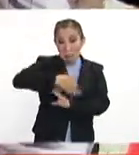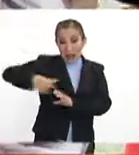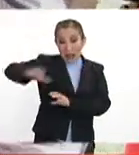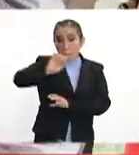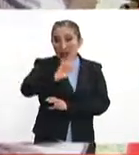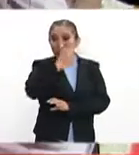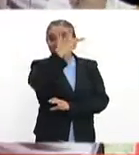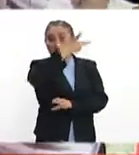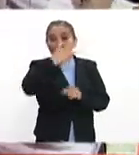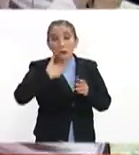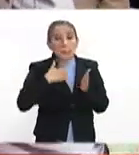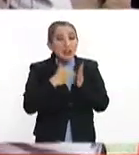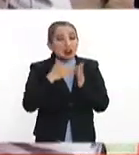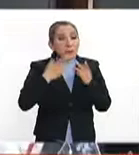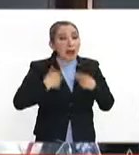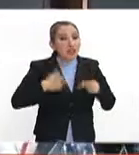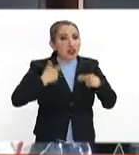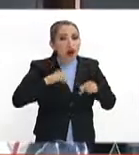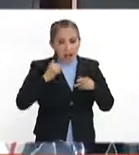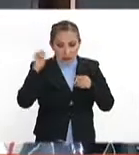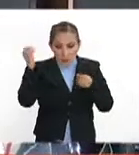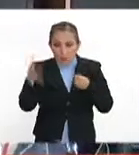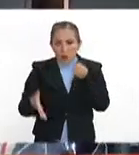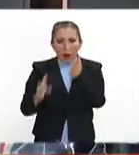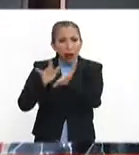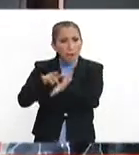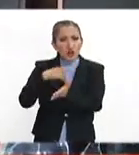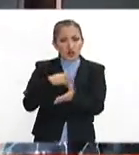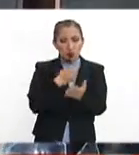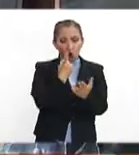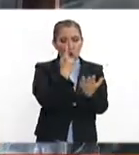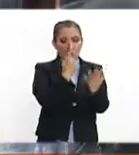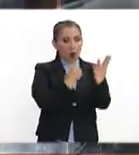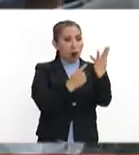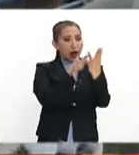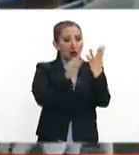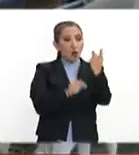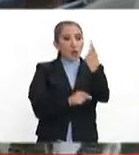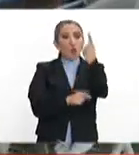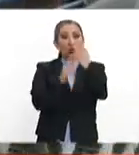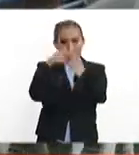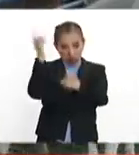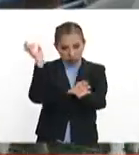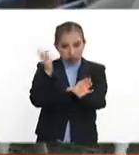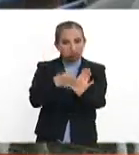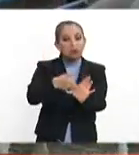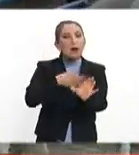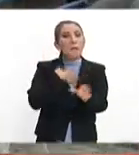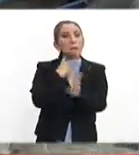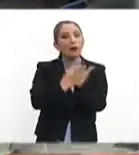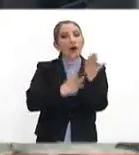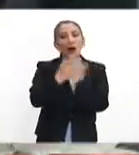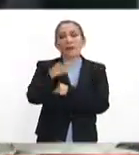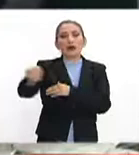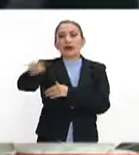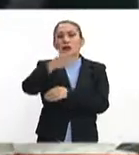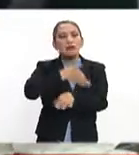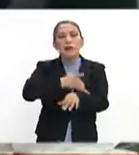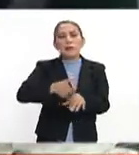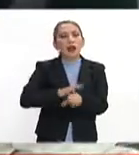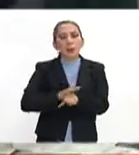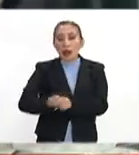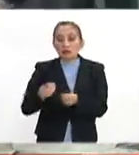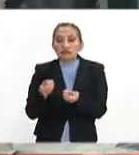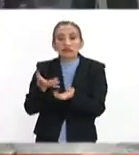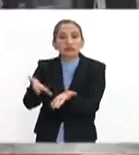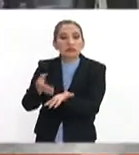28 millones de mexicanos reciben estos apoyos, 1 de cada 4 están dentro de este programa, y lo que estas familias piden